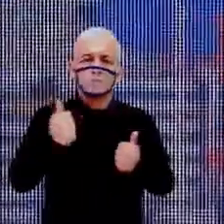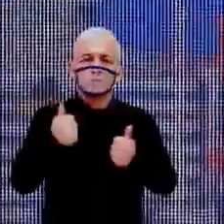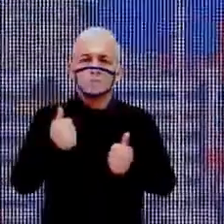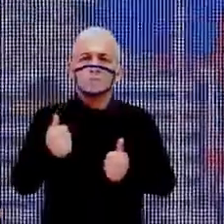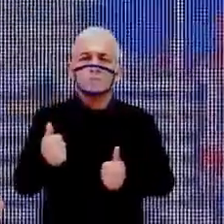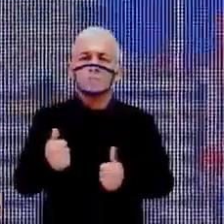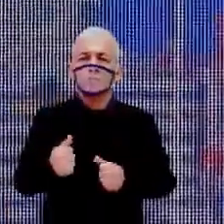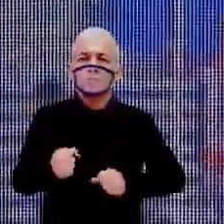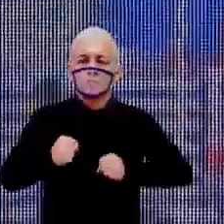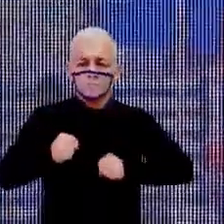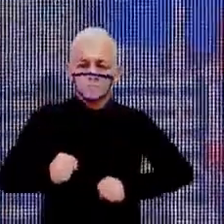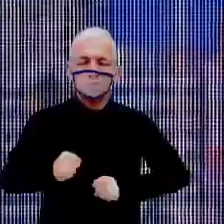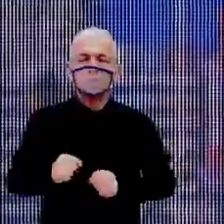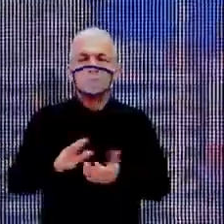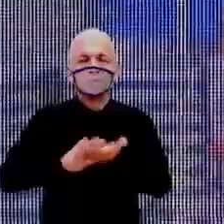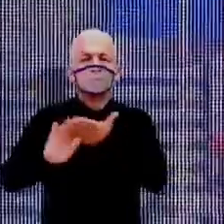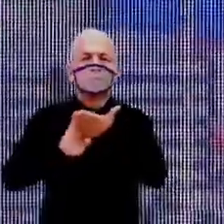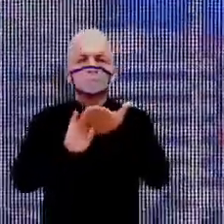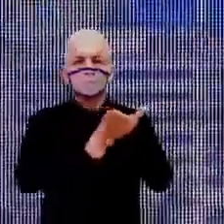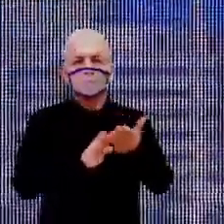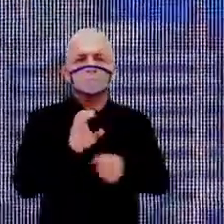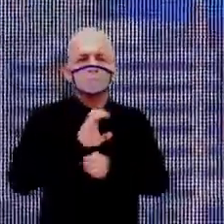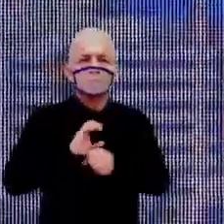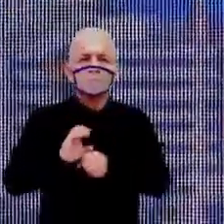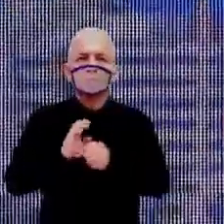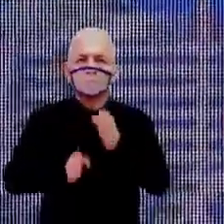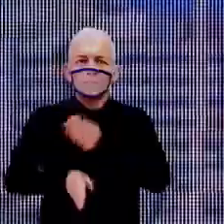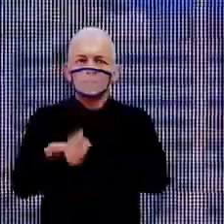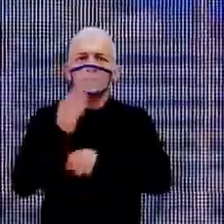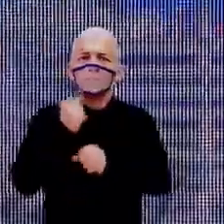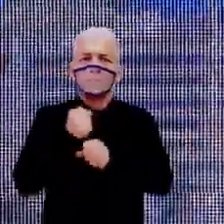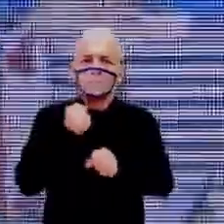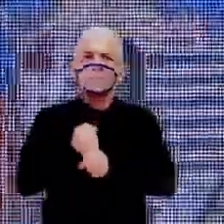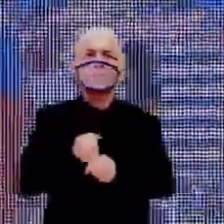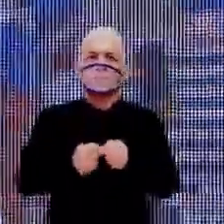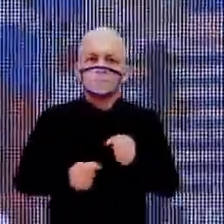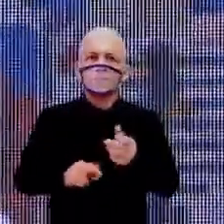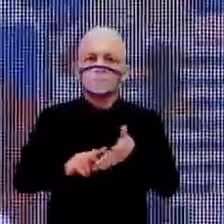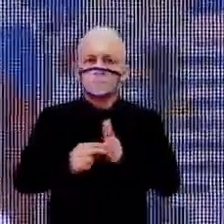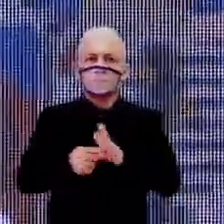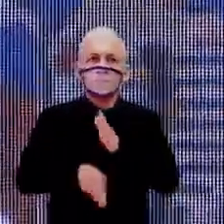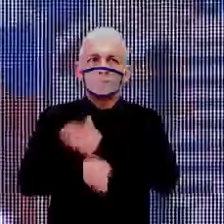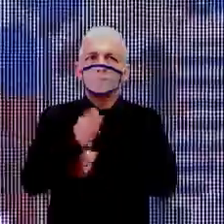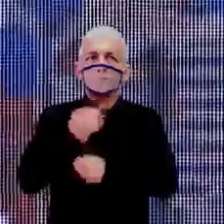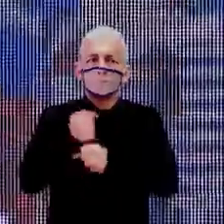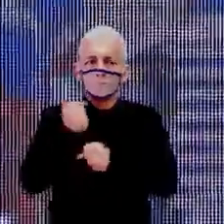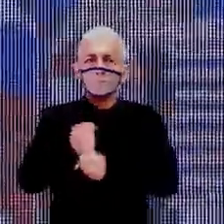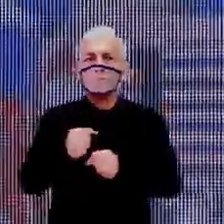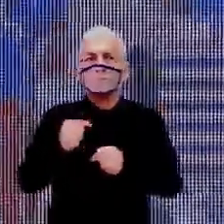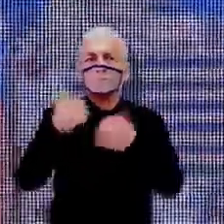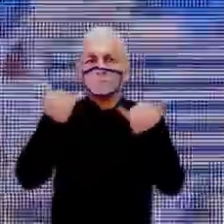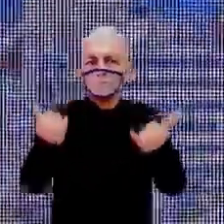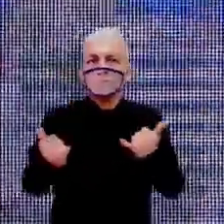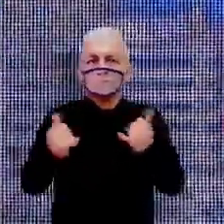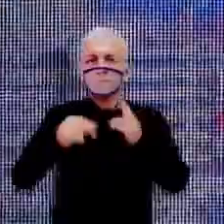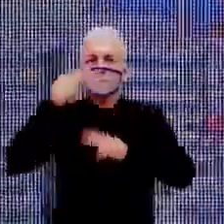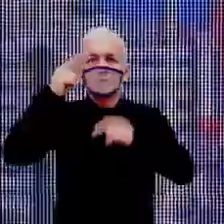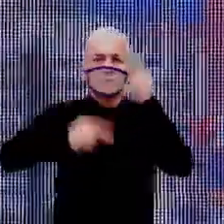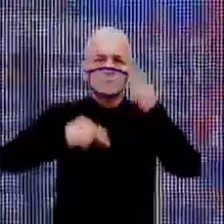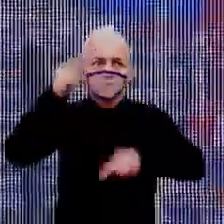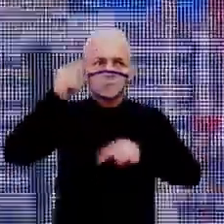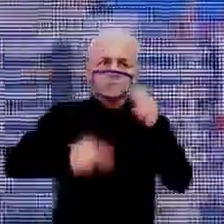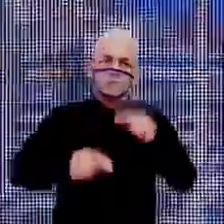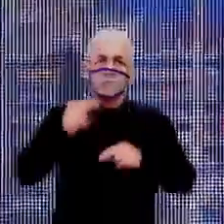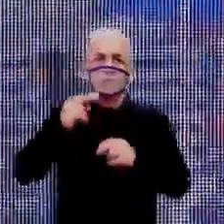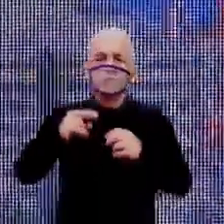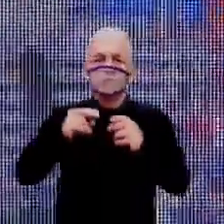muy favorecidos frente a todas estas cosas. Pero hay que seguir trabajando, no nos podemos detener en esta tarea. El sueño de la construcción